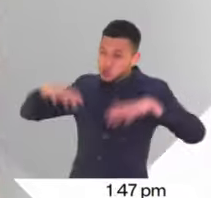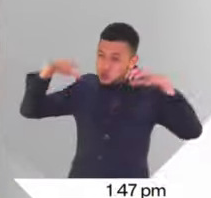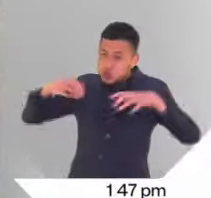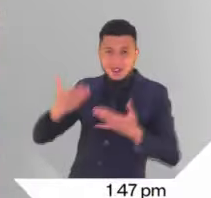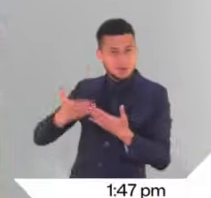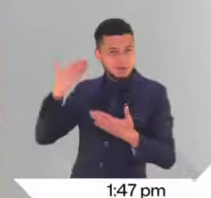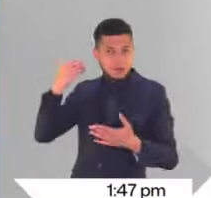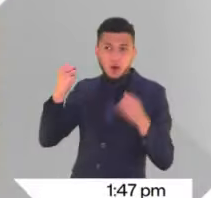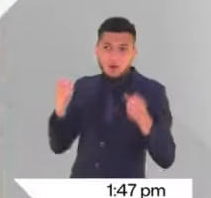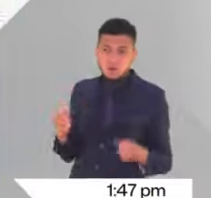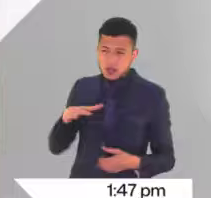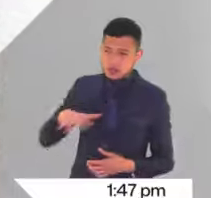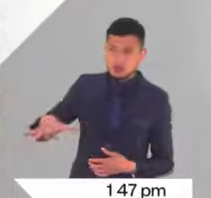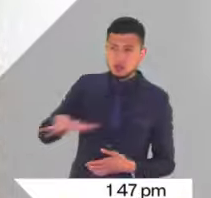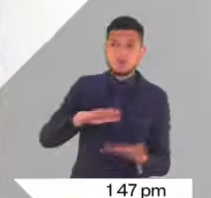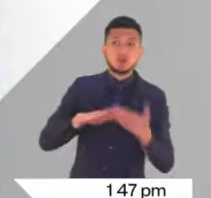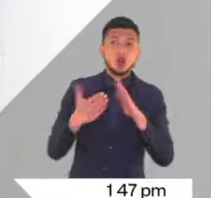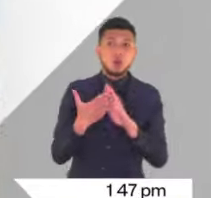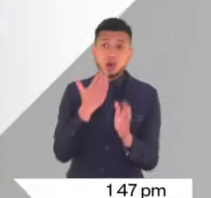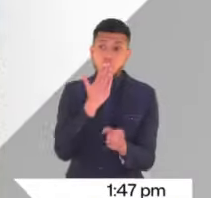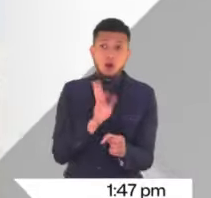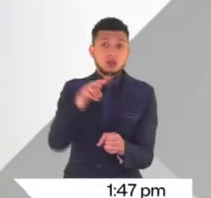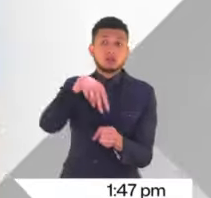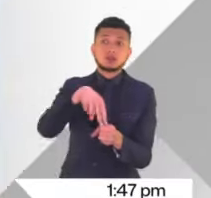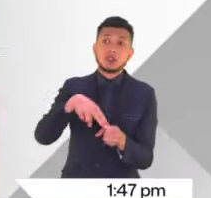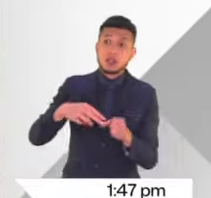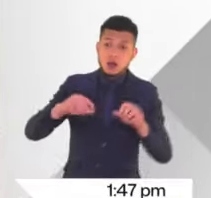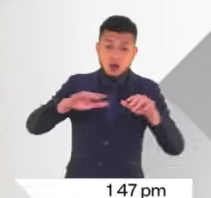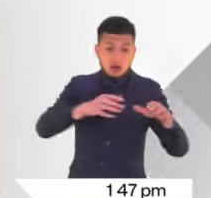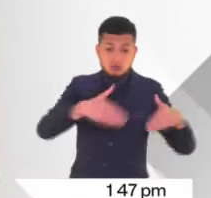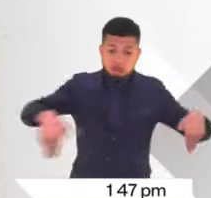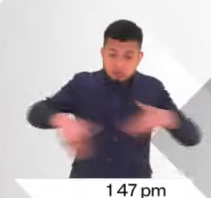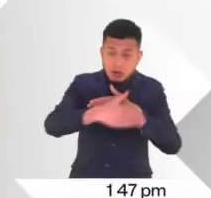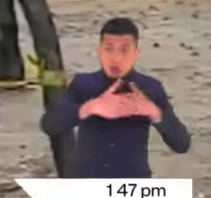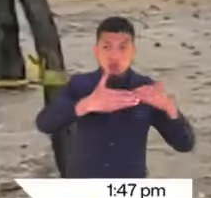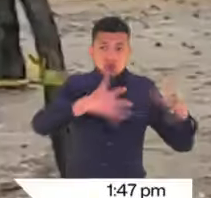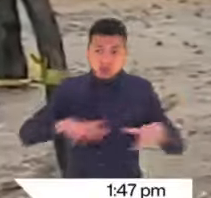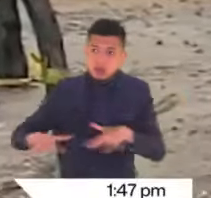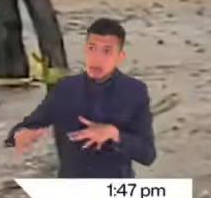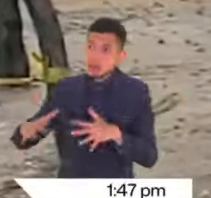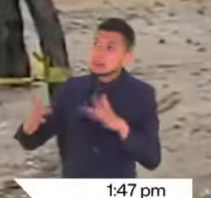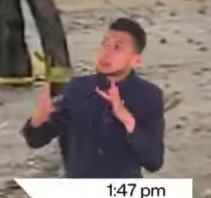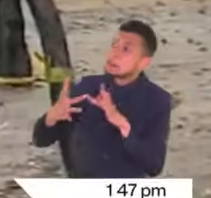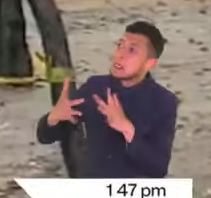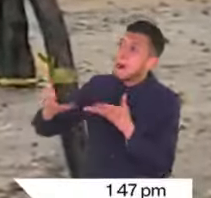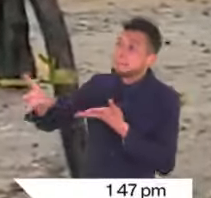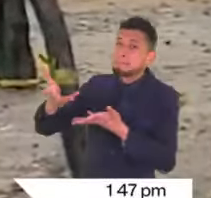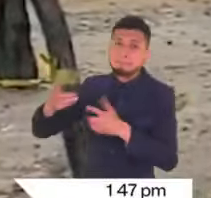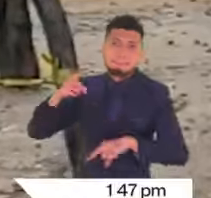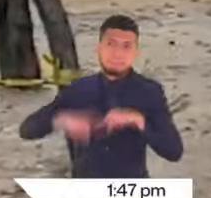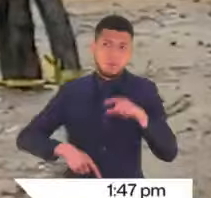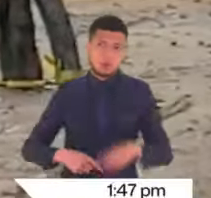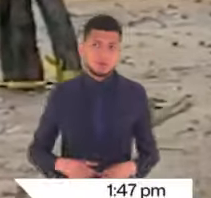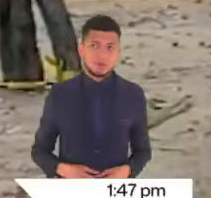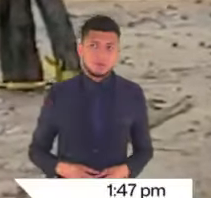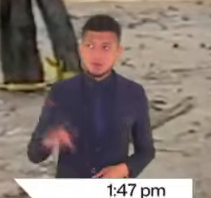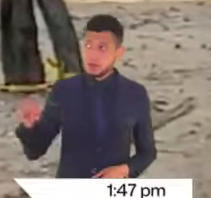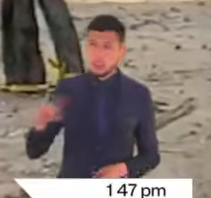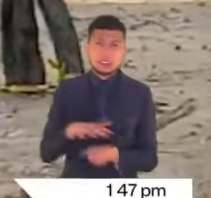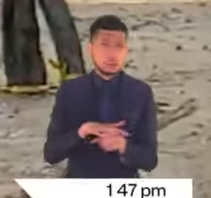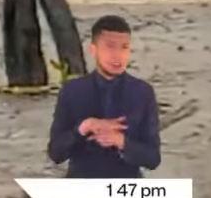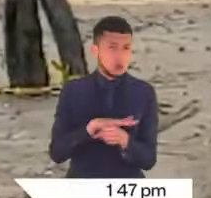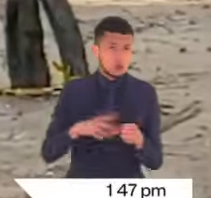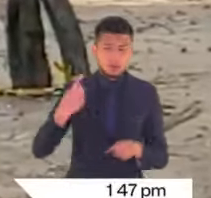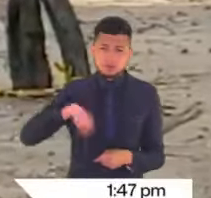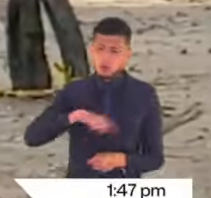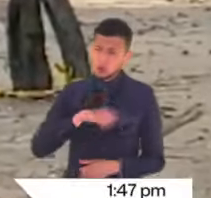últimos días. Las comunidades indígenas quedaron incomunicadas. En tiempo de invierno, este es un infierno para nosotros